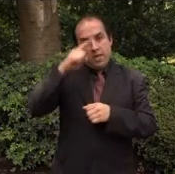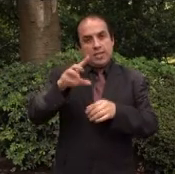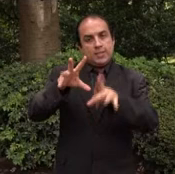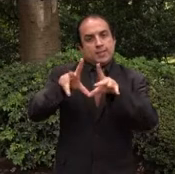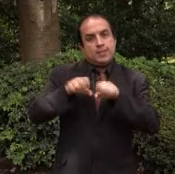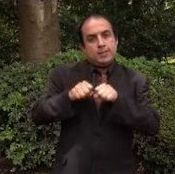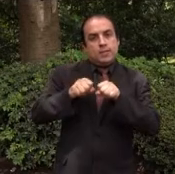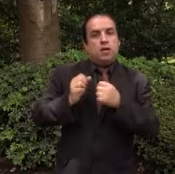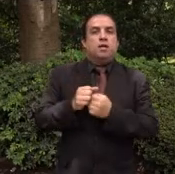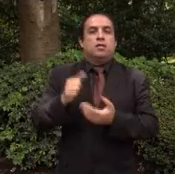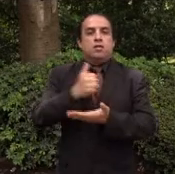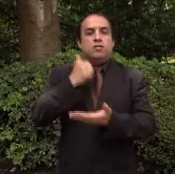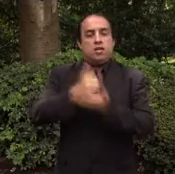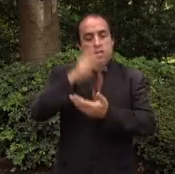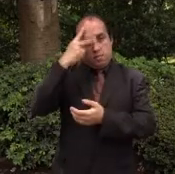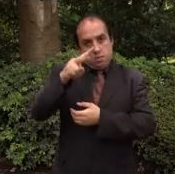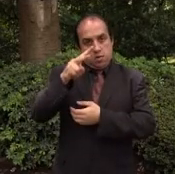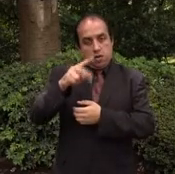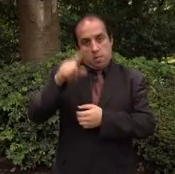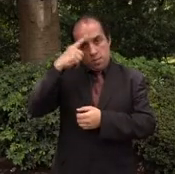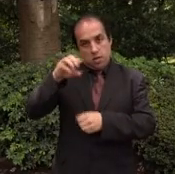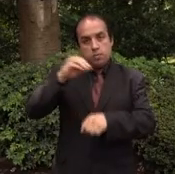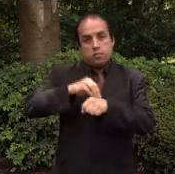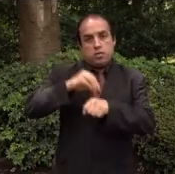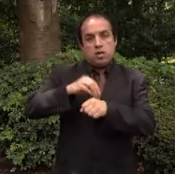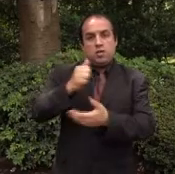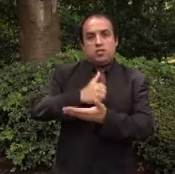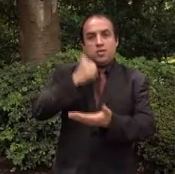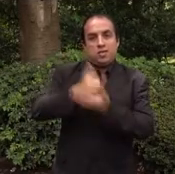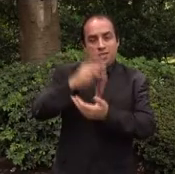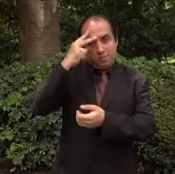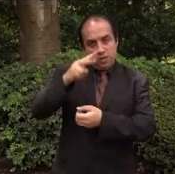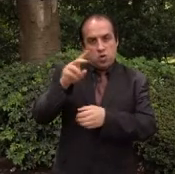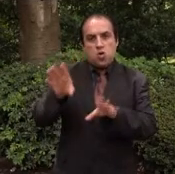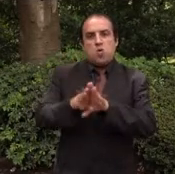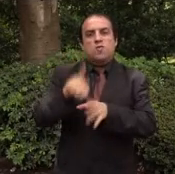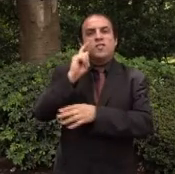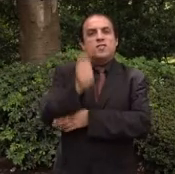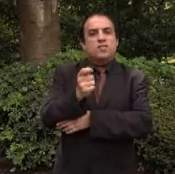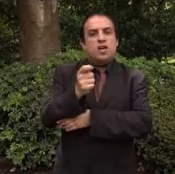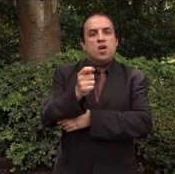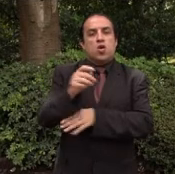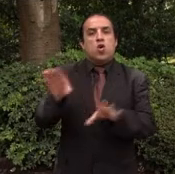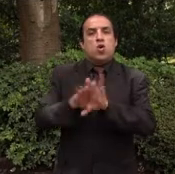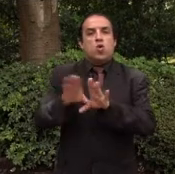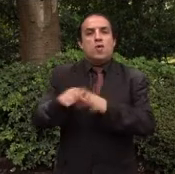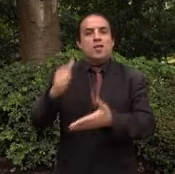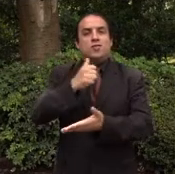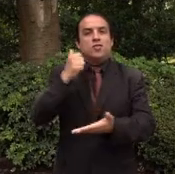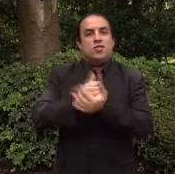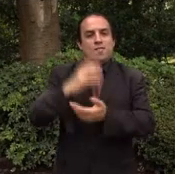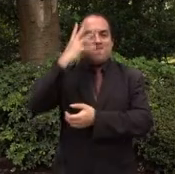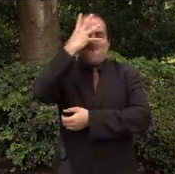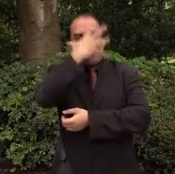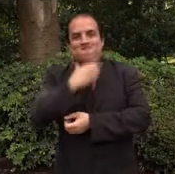México, para poner a la Ciudad de México como lo que es, la ciudad más bella del mundo. Muchas gracias.